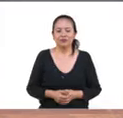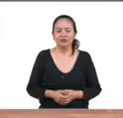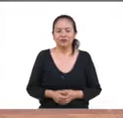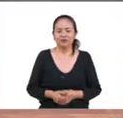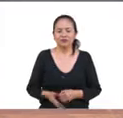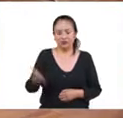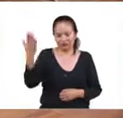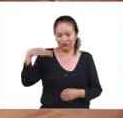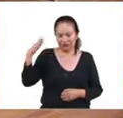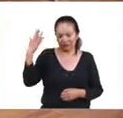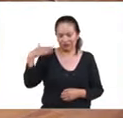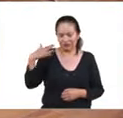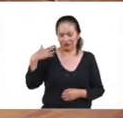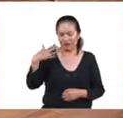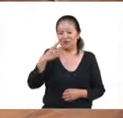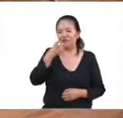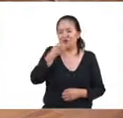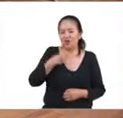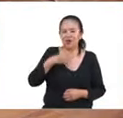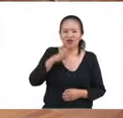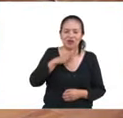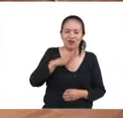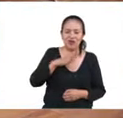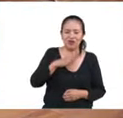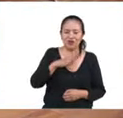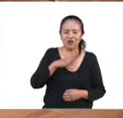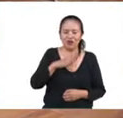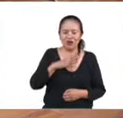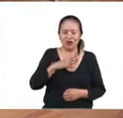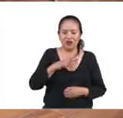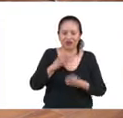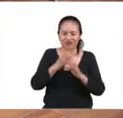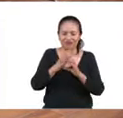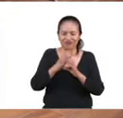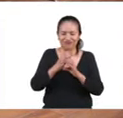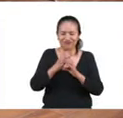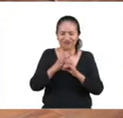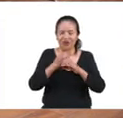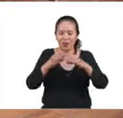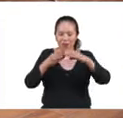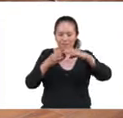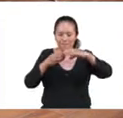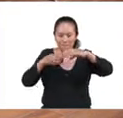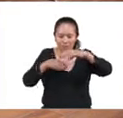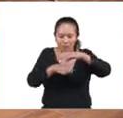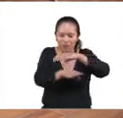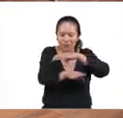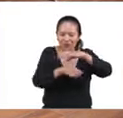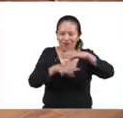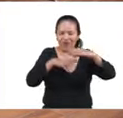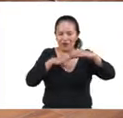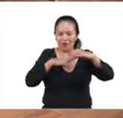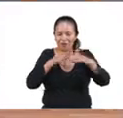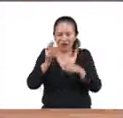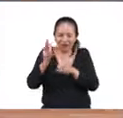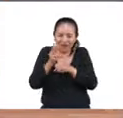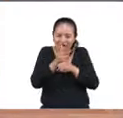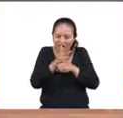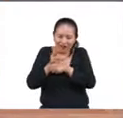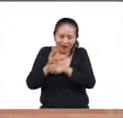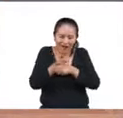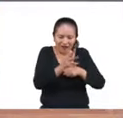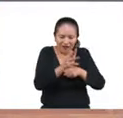consejo del metro que se van a instalar cámaras en los túneles, me imagino, que del metro. ¿Cuántas serían? Si es una inversión